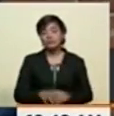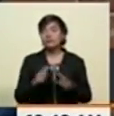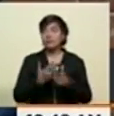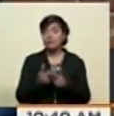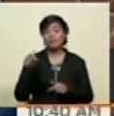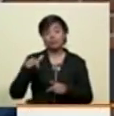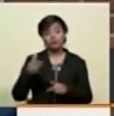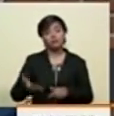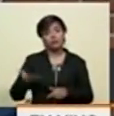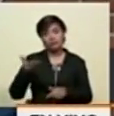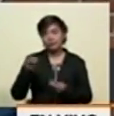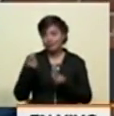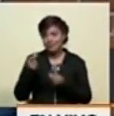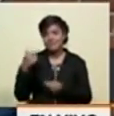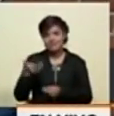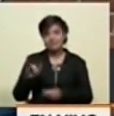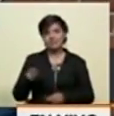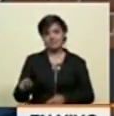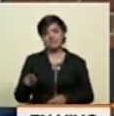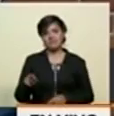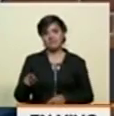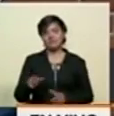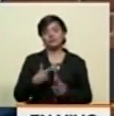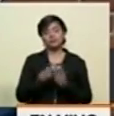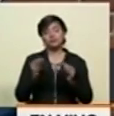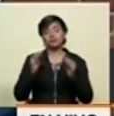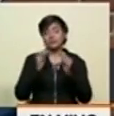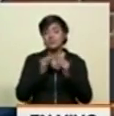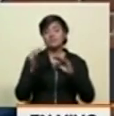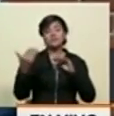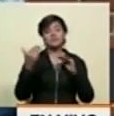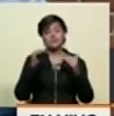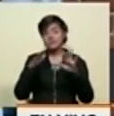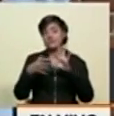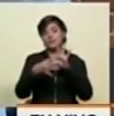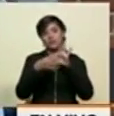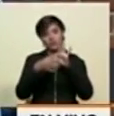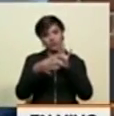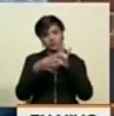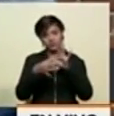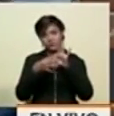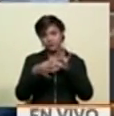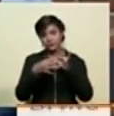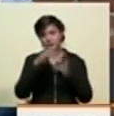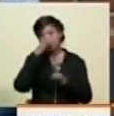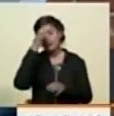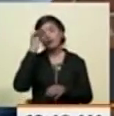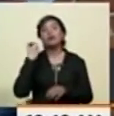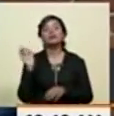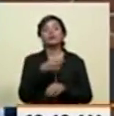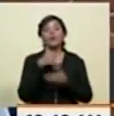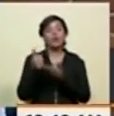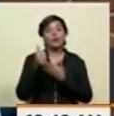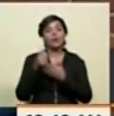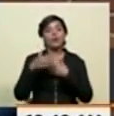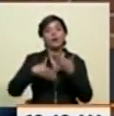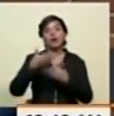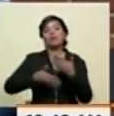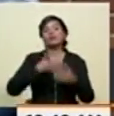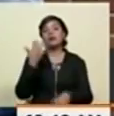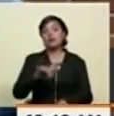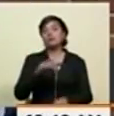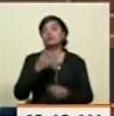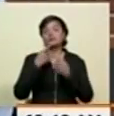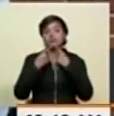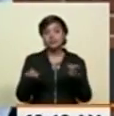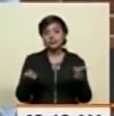un valor. Eso es parte del elemento ético y solidario y cooperante que nosotros queremos poner de manifiesto